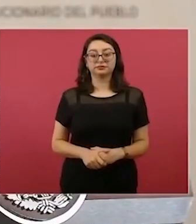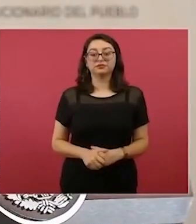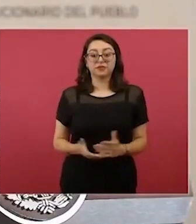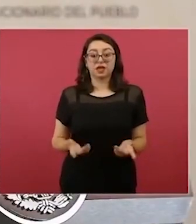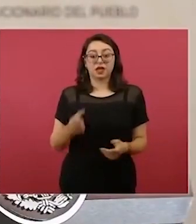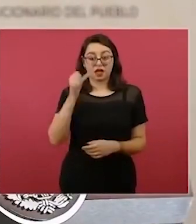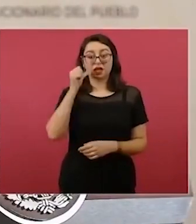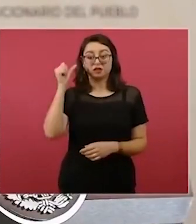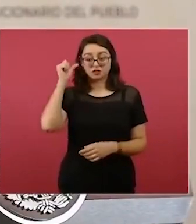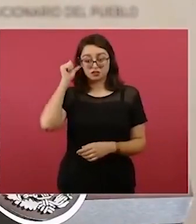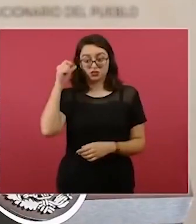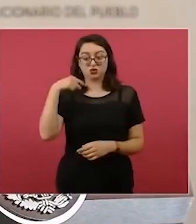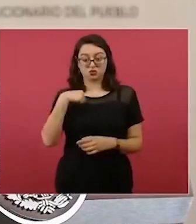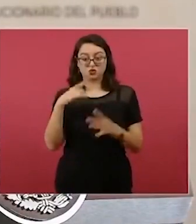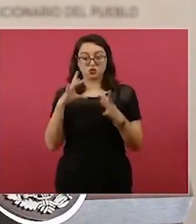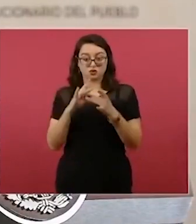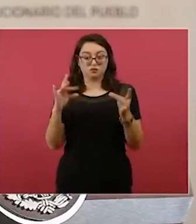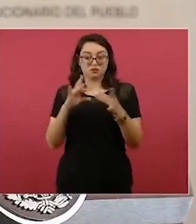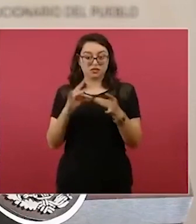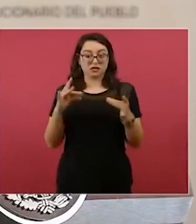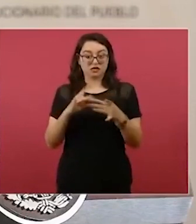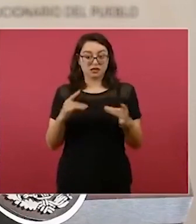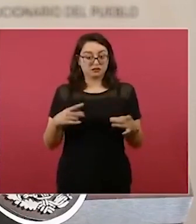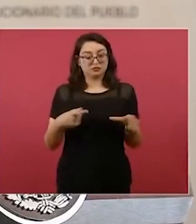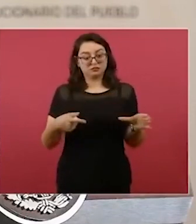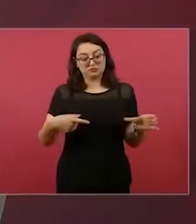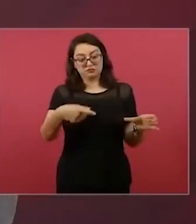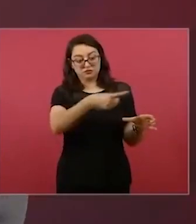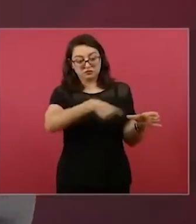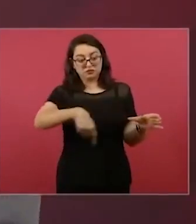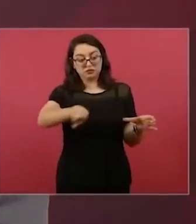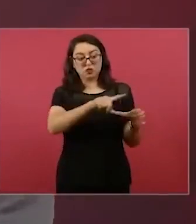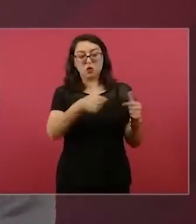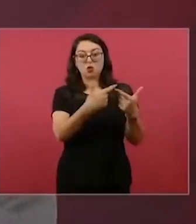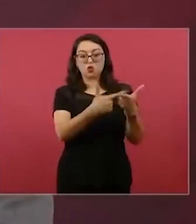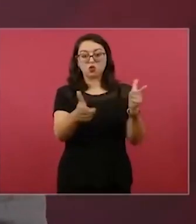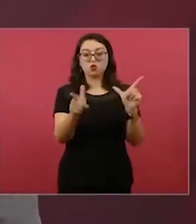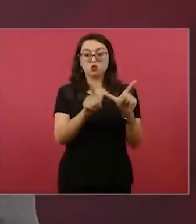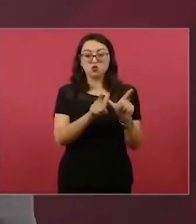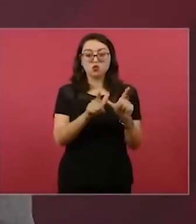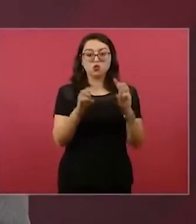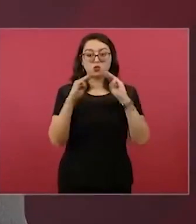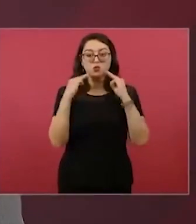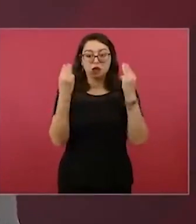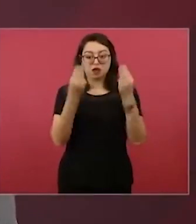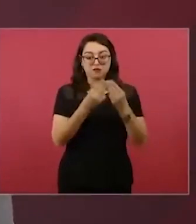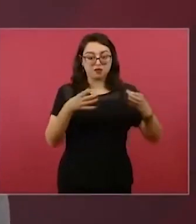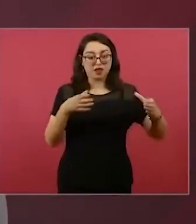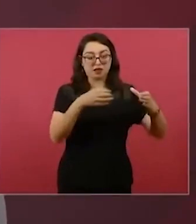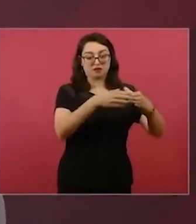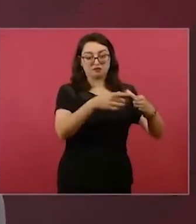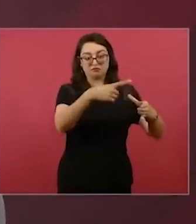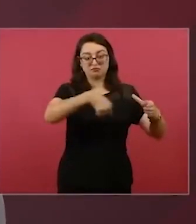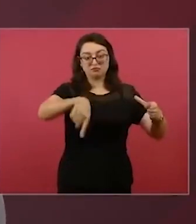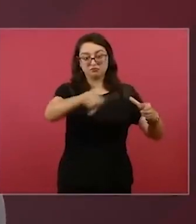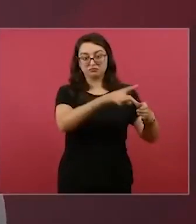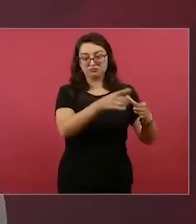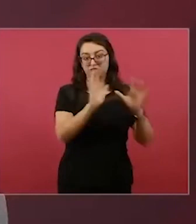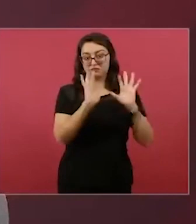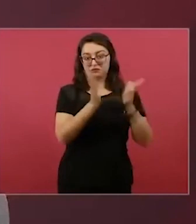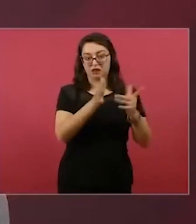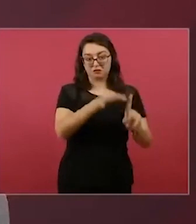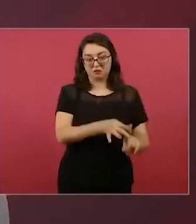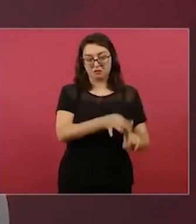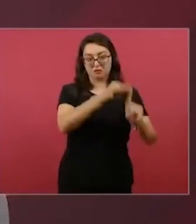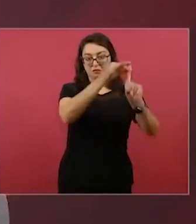unas palabras que escribió El distinguido compañero universitario Mauricio Merino